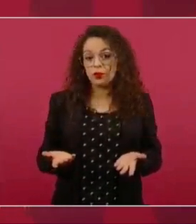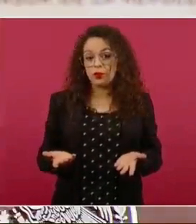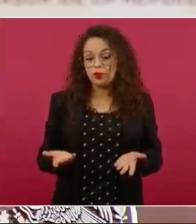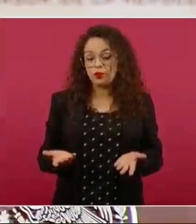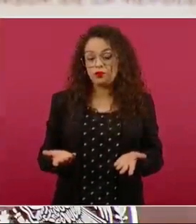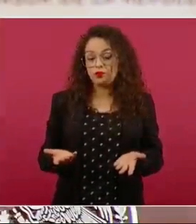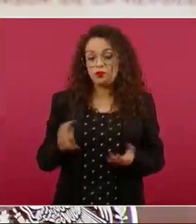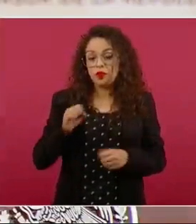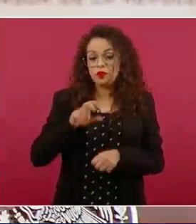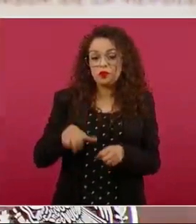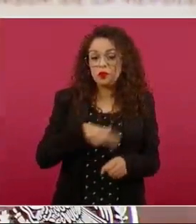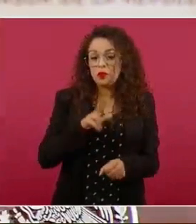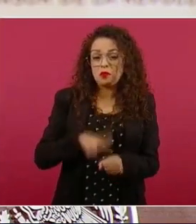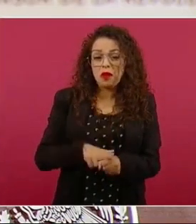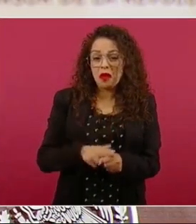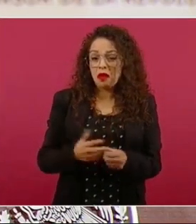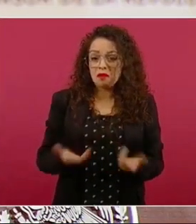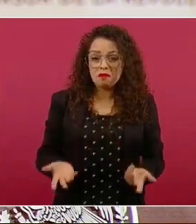normal,